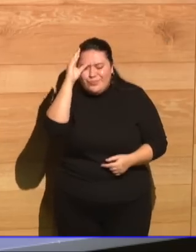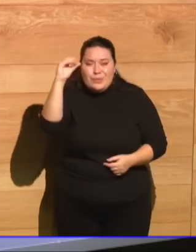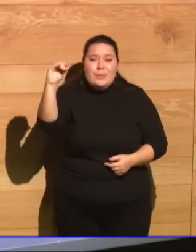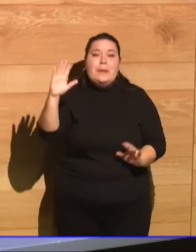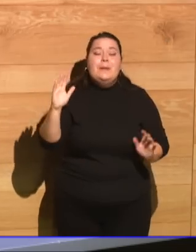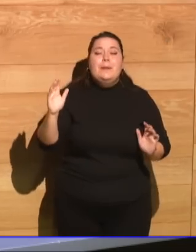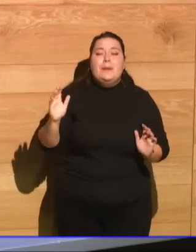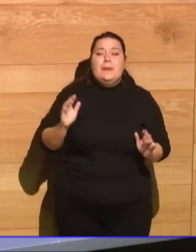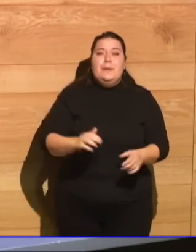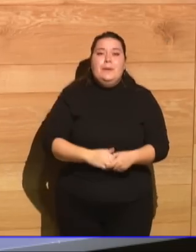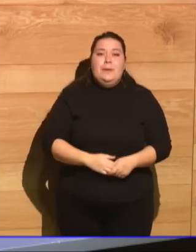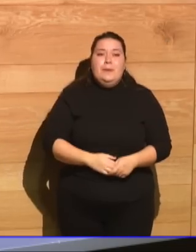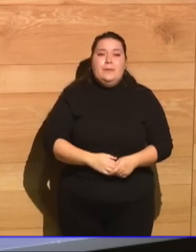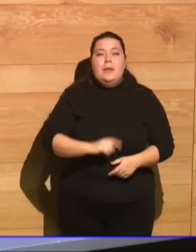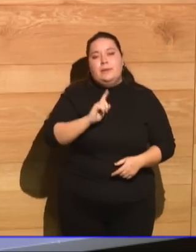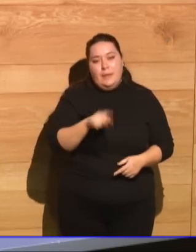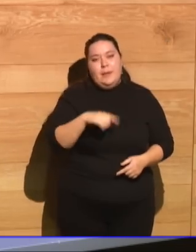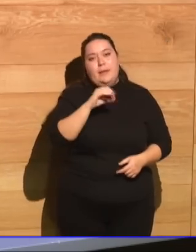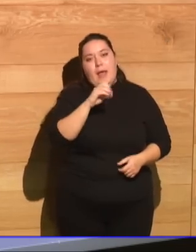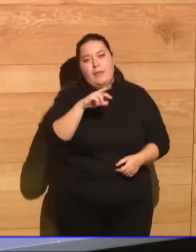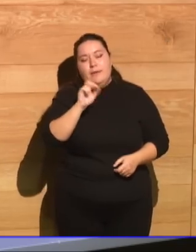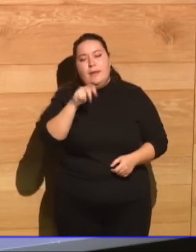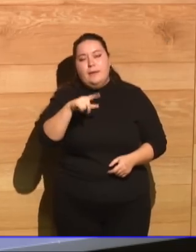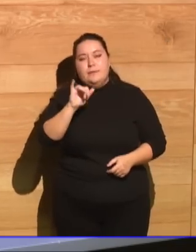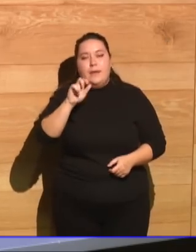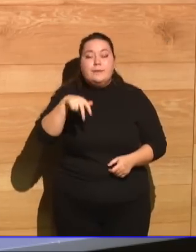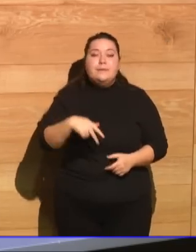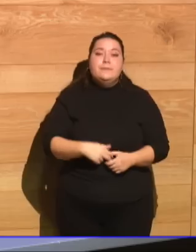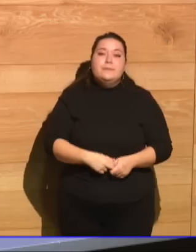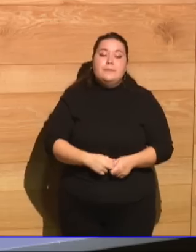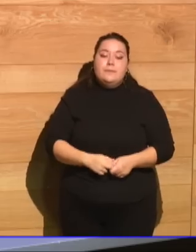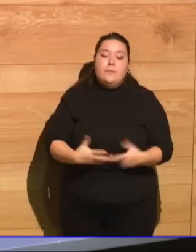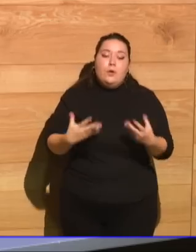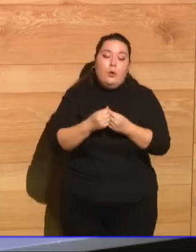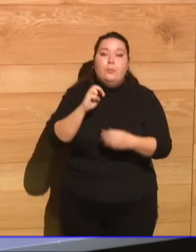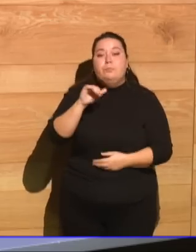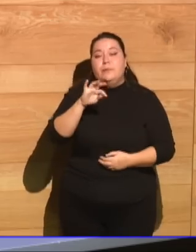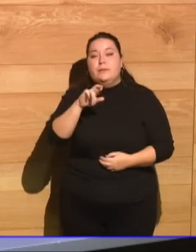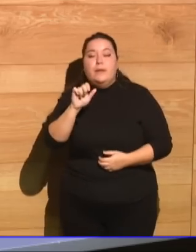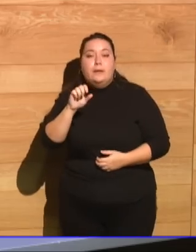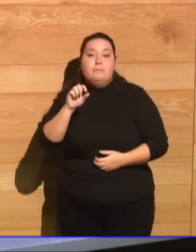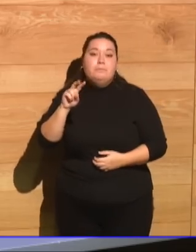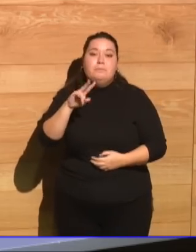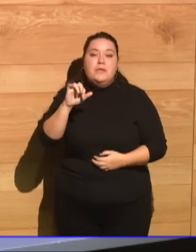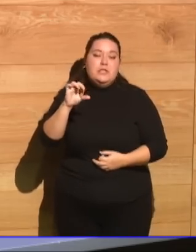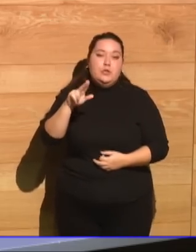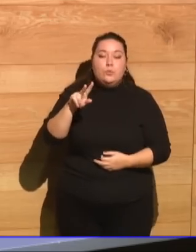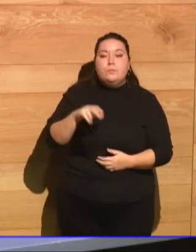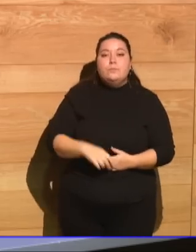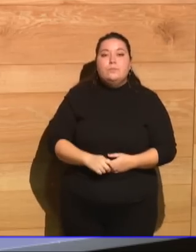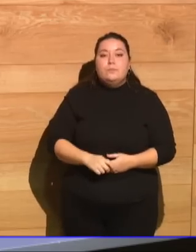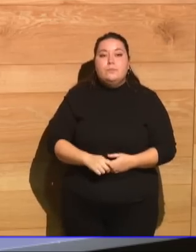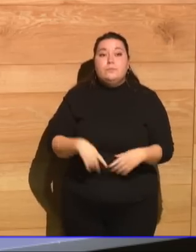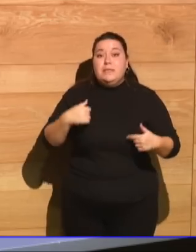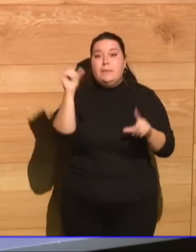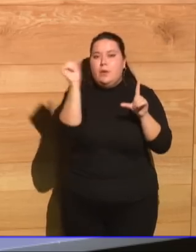decir, aunque también Adrian Lyne haga 9 semanas y media con Peter Visiu, un operador con el que ha trabajado muchas veces Alan Parker,